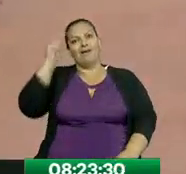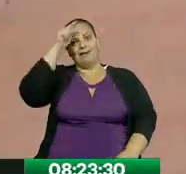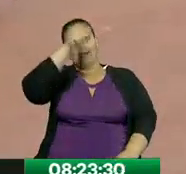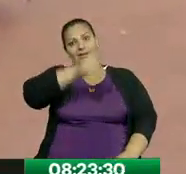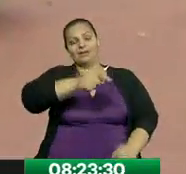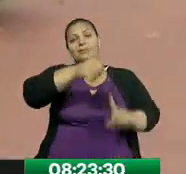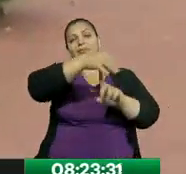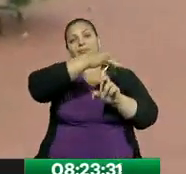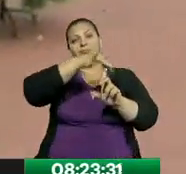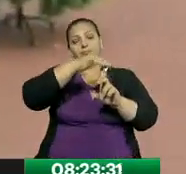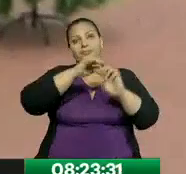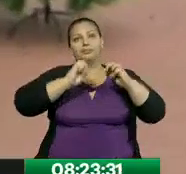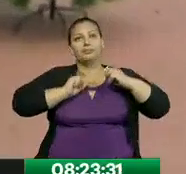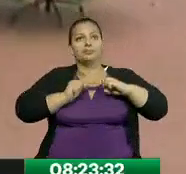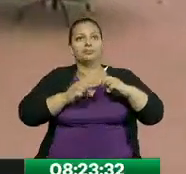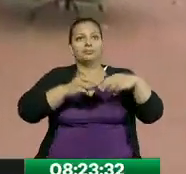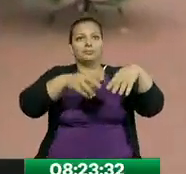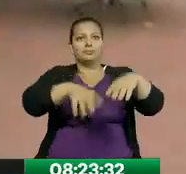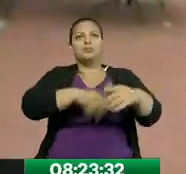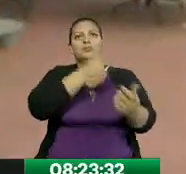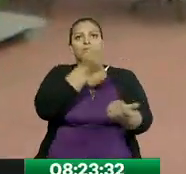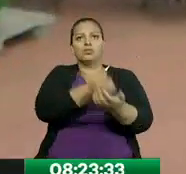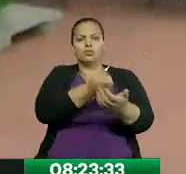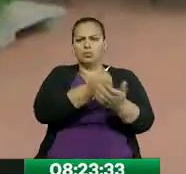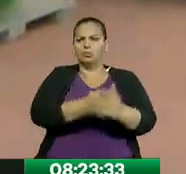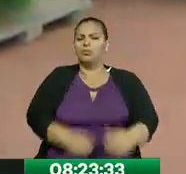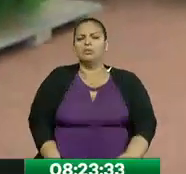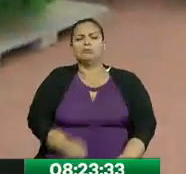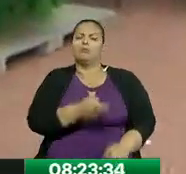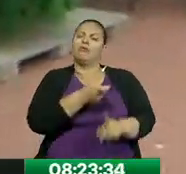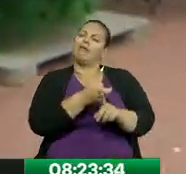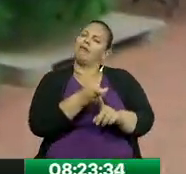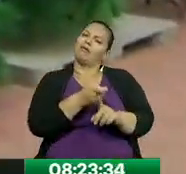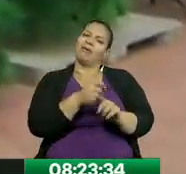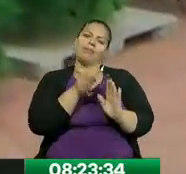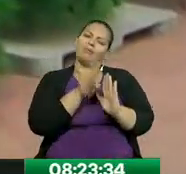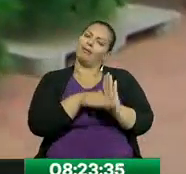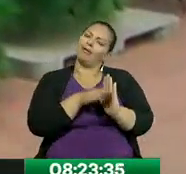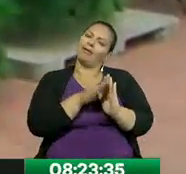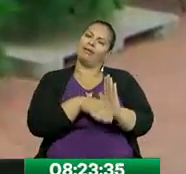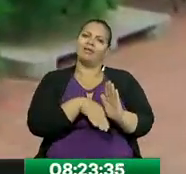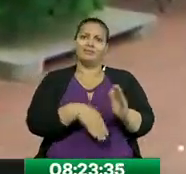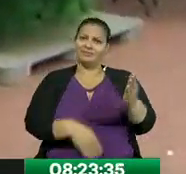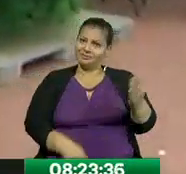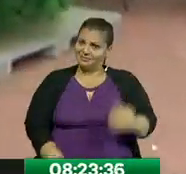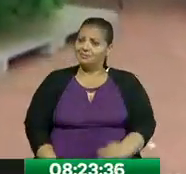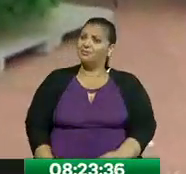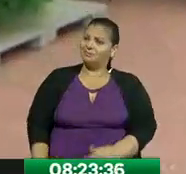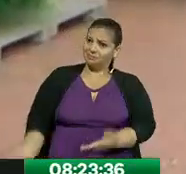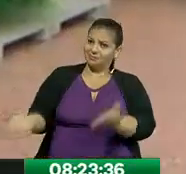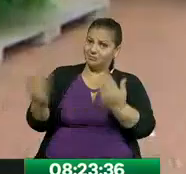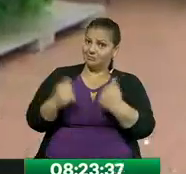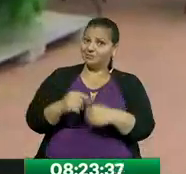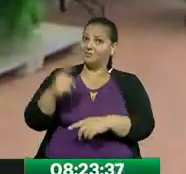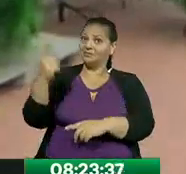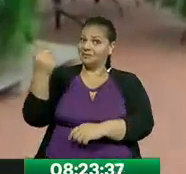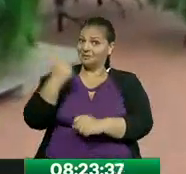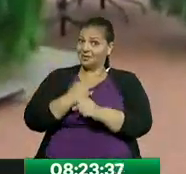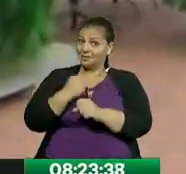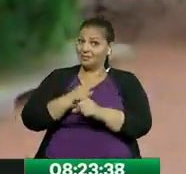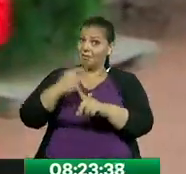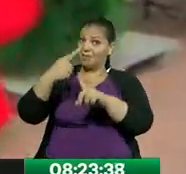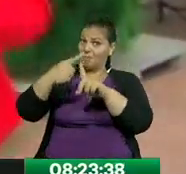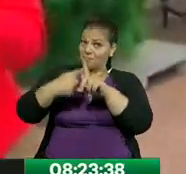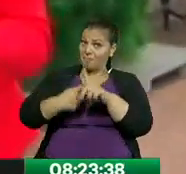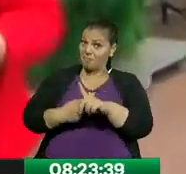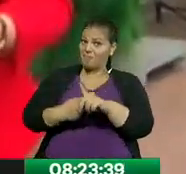comerciantes, que se acepte el regateo. Así que venga, acérquese con tiempo, ya le pagaron su fin de mes o ya sabe